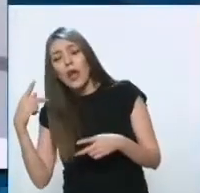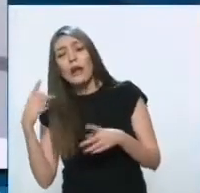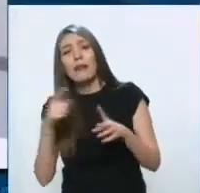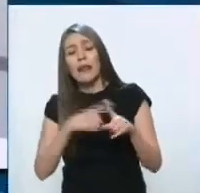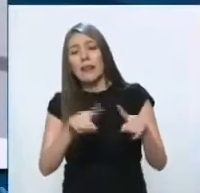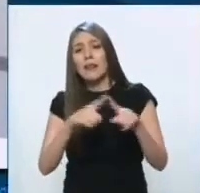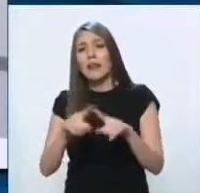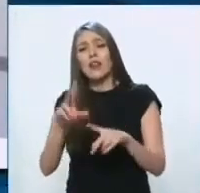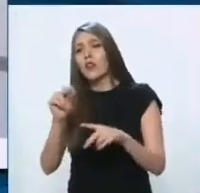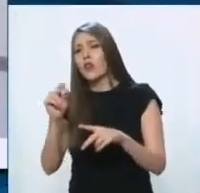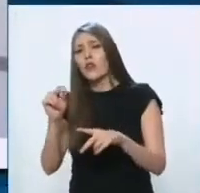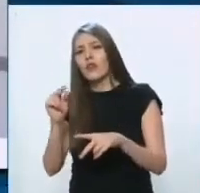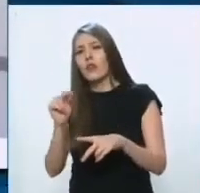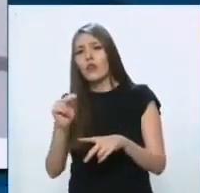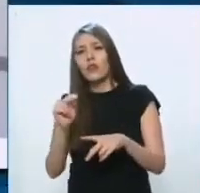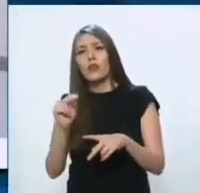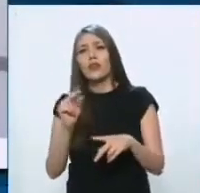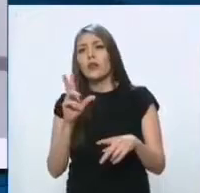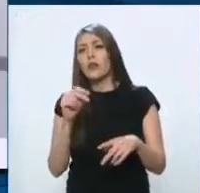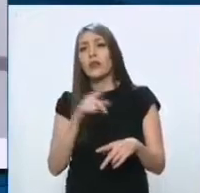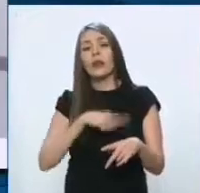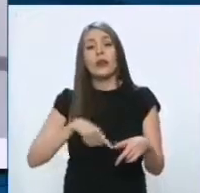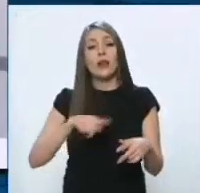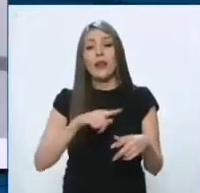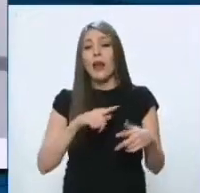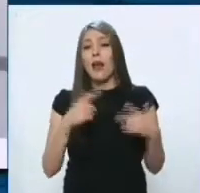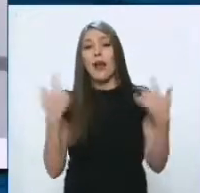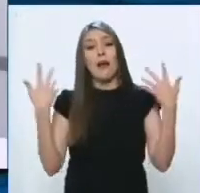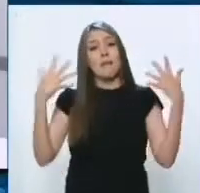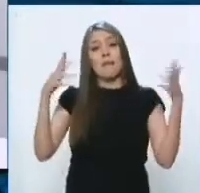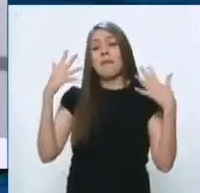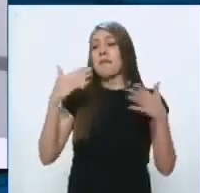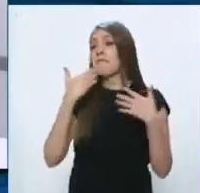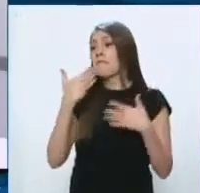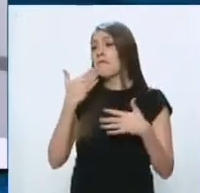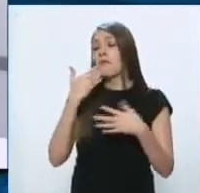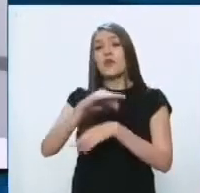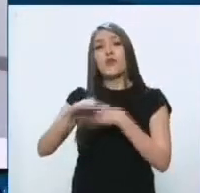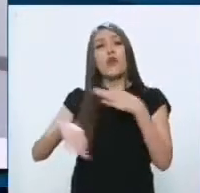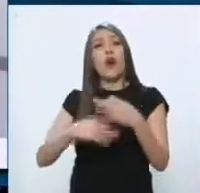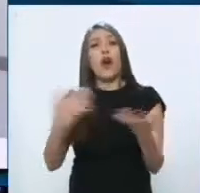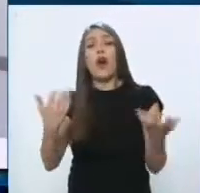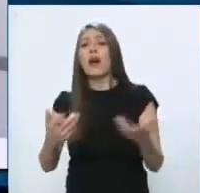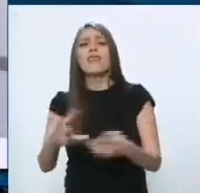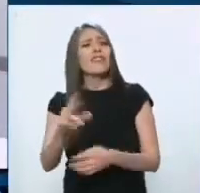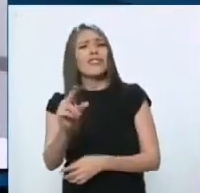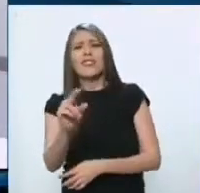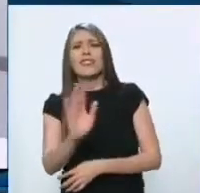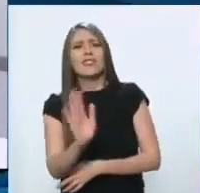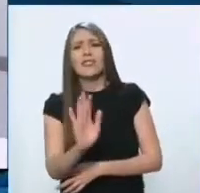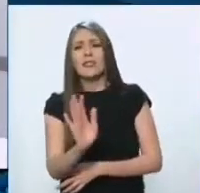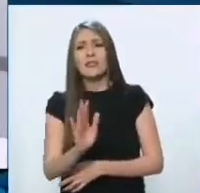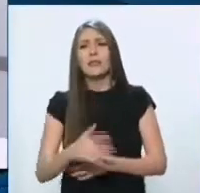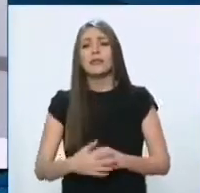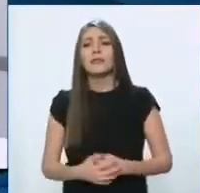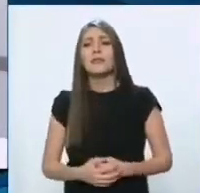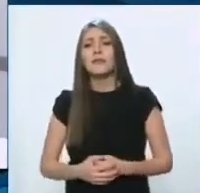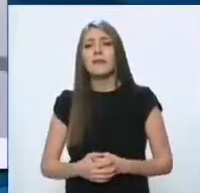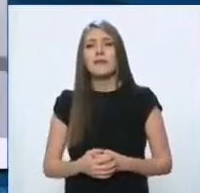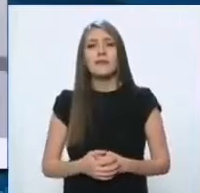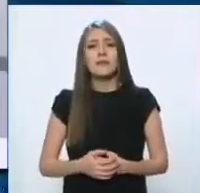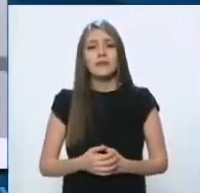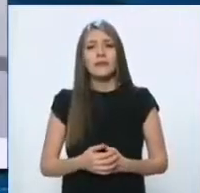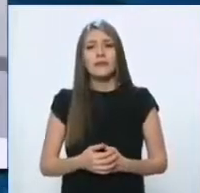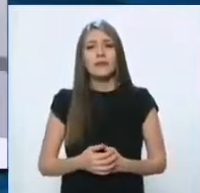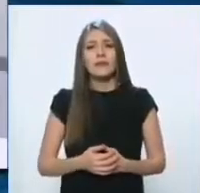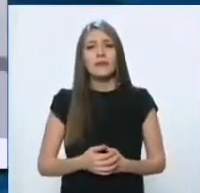lo que hace Morena o el presidente simplemente porque ellos lo hacen. Y aquí el problema es que